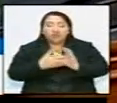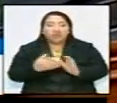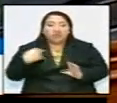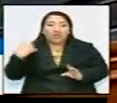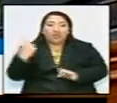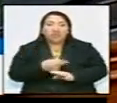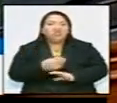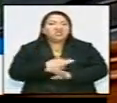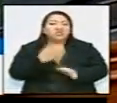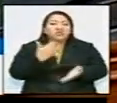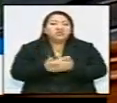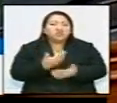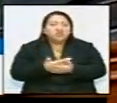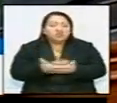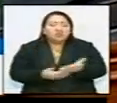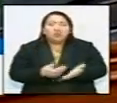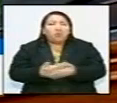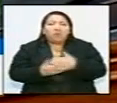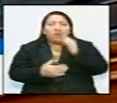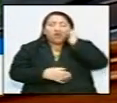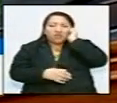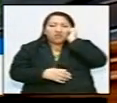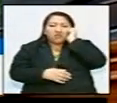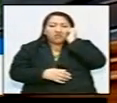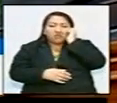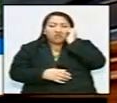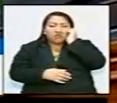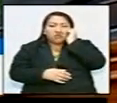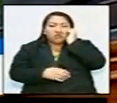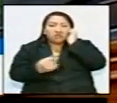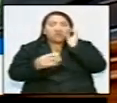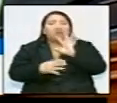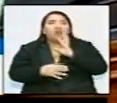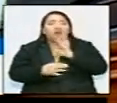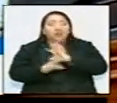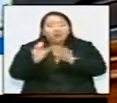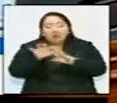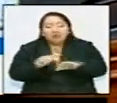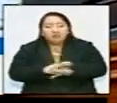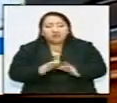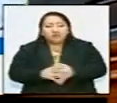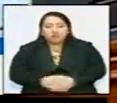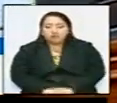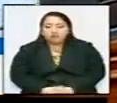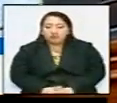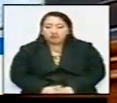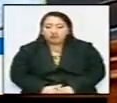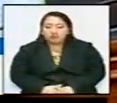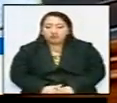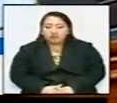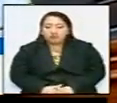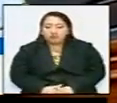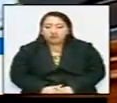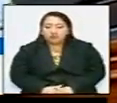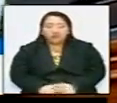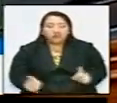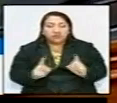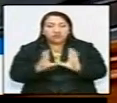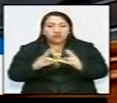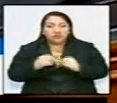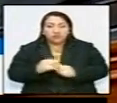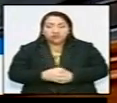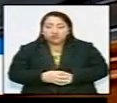denuncia sin sustento, sin pruebas contundentes, habiéndose declarado, por tanto,